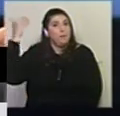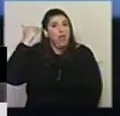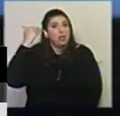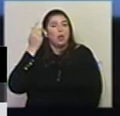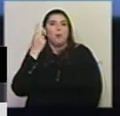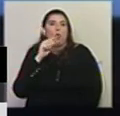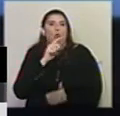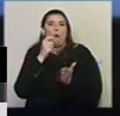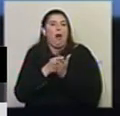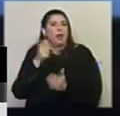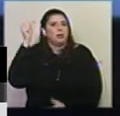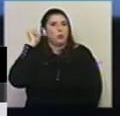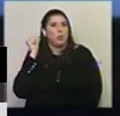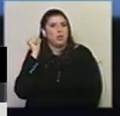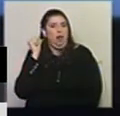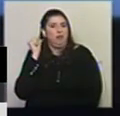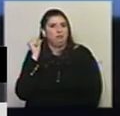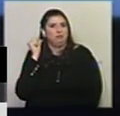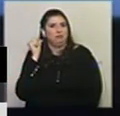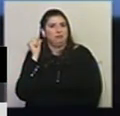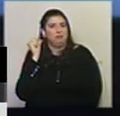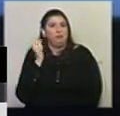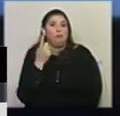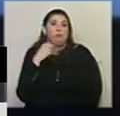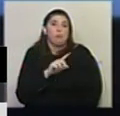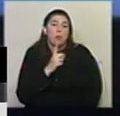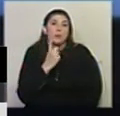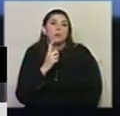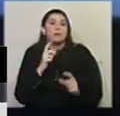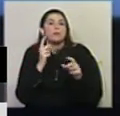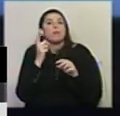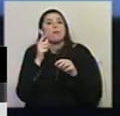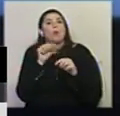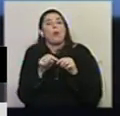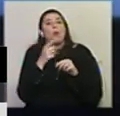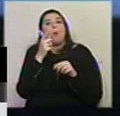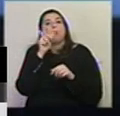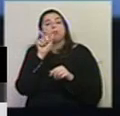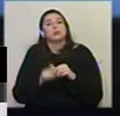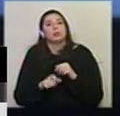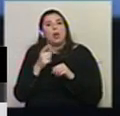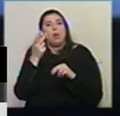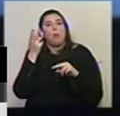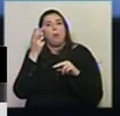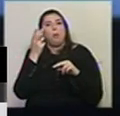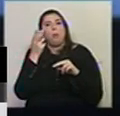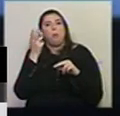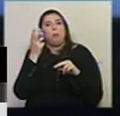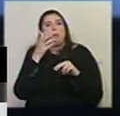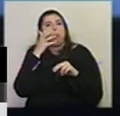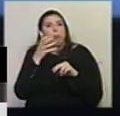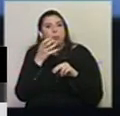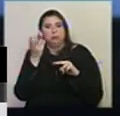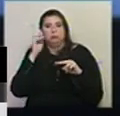como esas. O un cardiodesfibrilador para un paciente que tiene riesgo inminente de muerte súbita, episodio del que 9 de cada 10 se